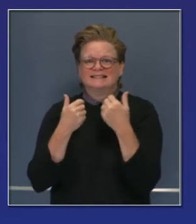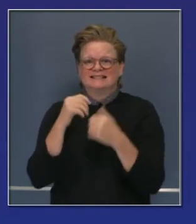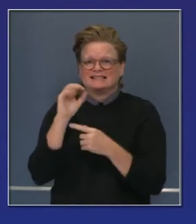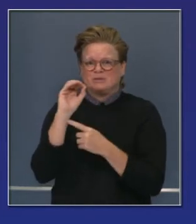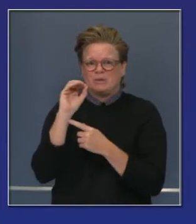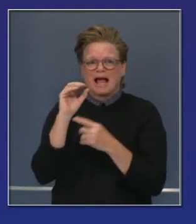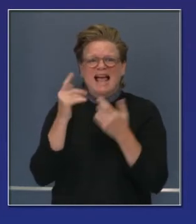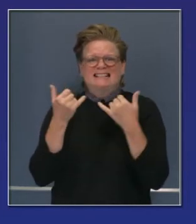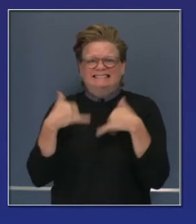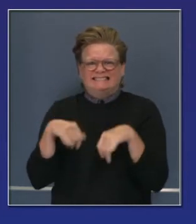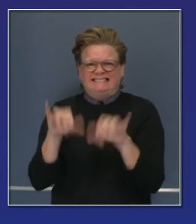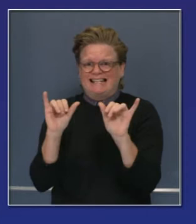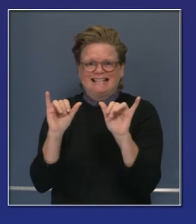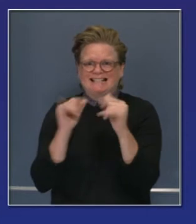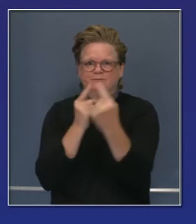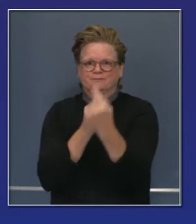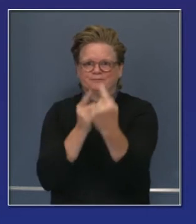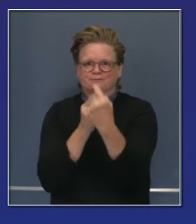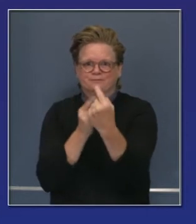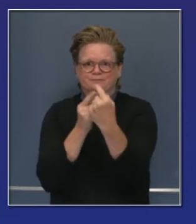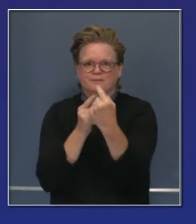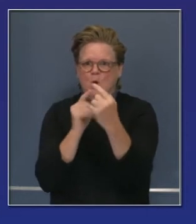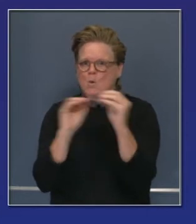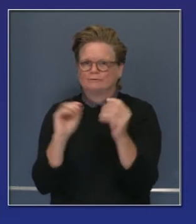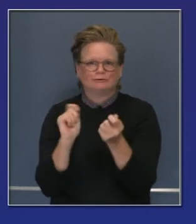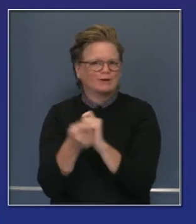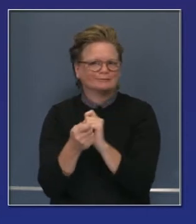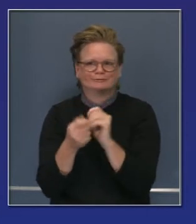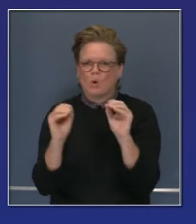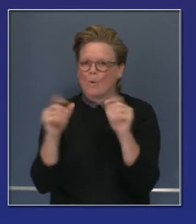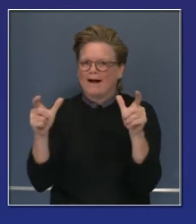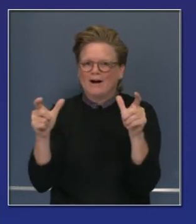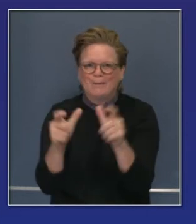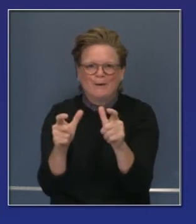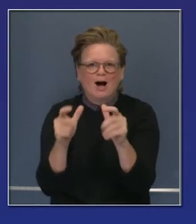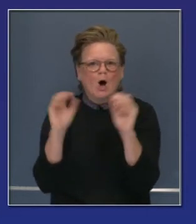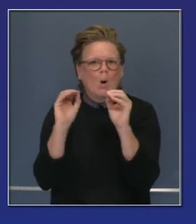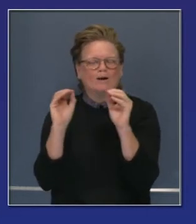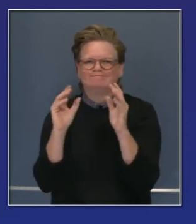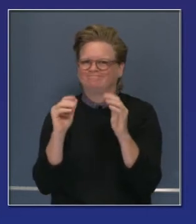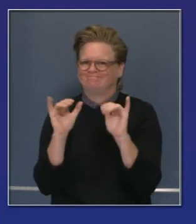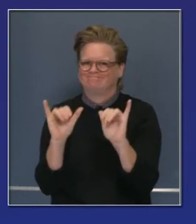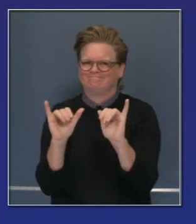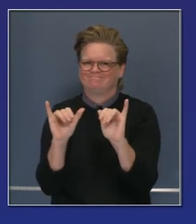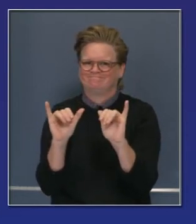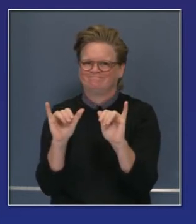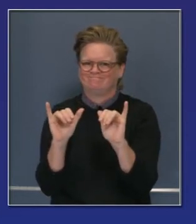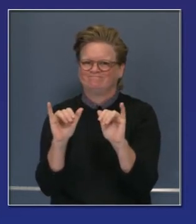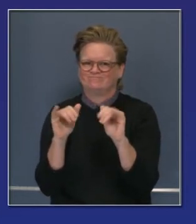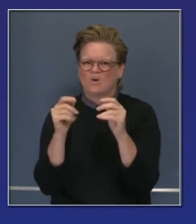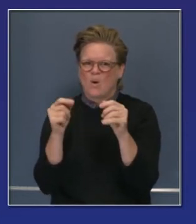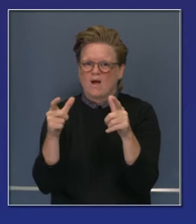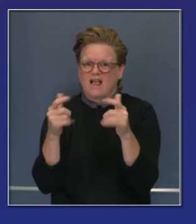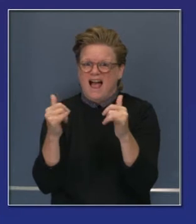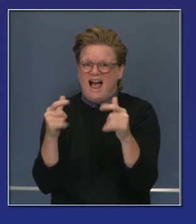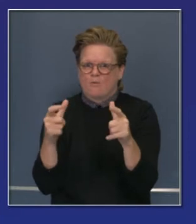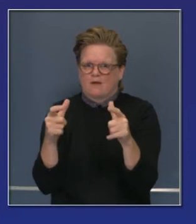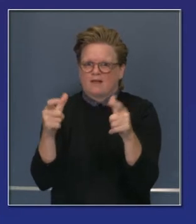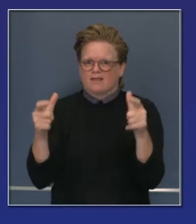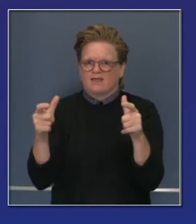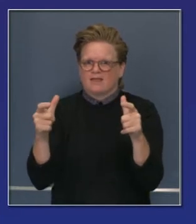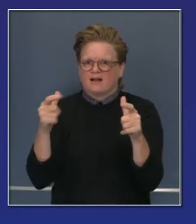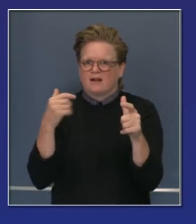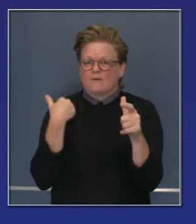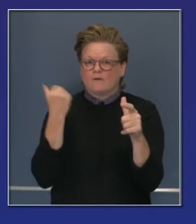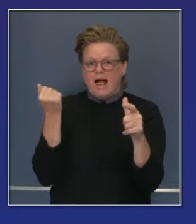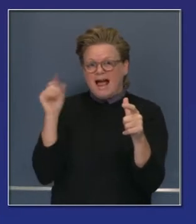Es un terreno muy difícil para suprimir ese incendio. Han aumentado unos 5.000 acres calcinados en las últimas 48